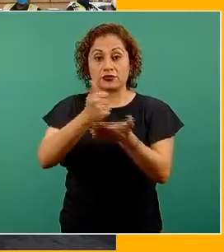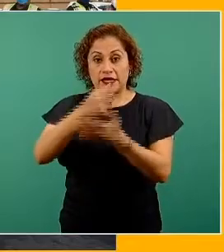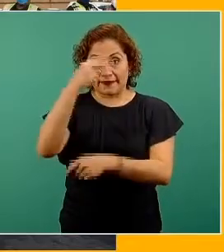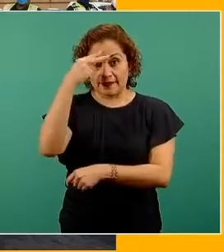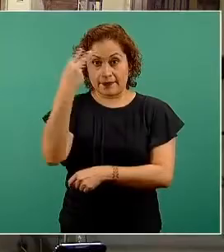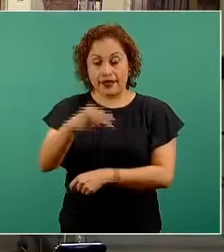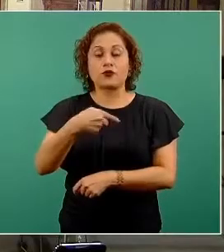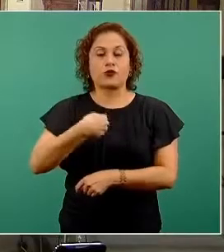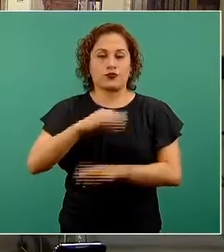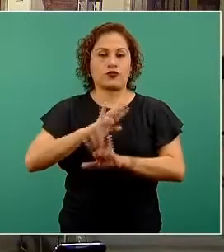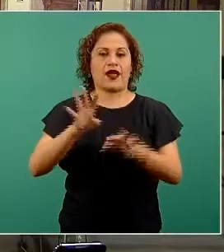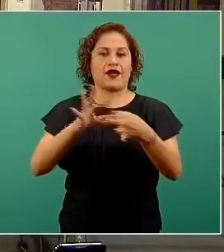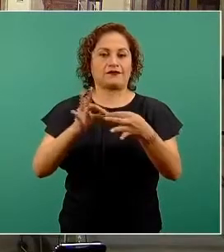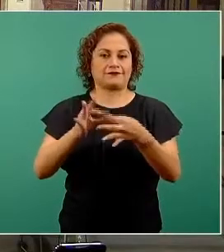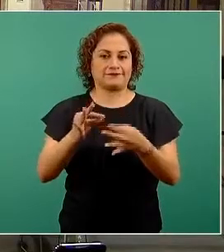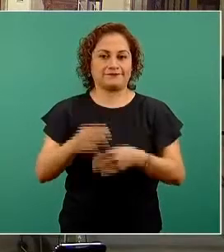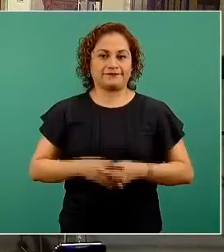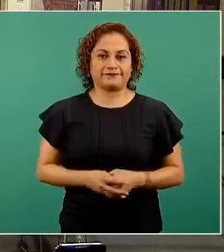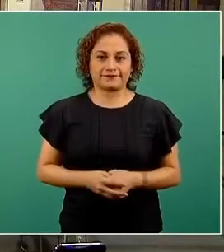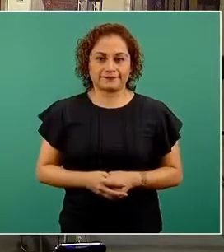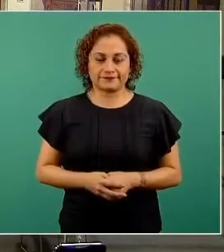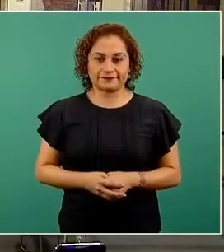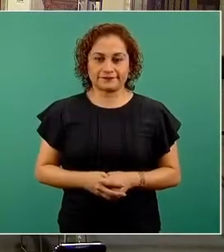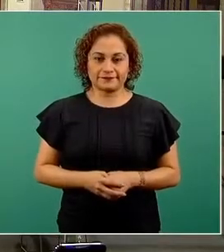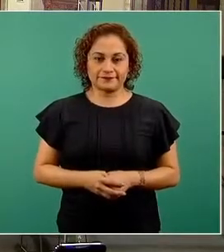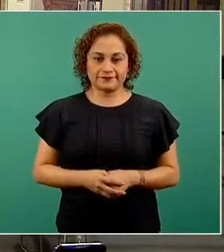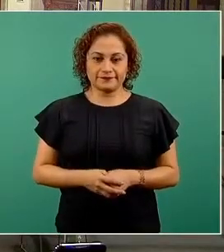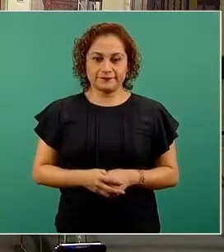ya comentadas. La siguiente.